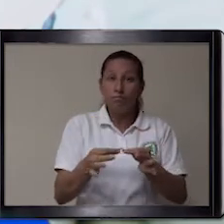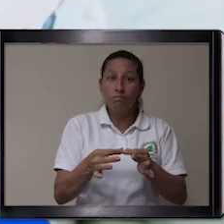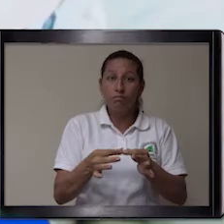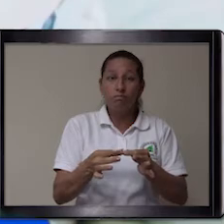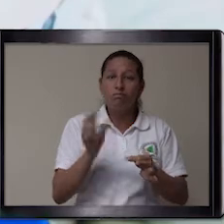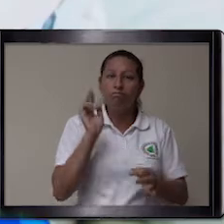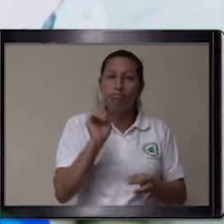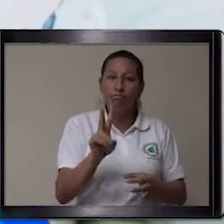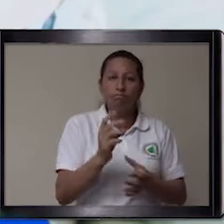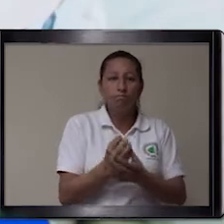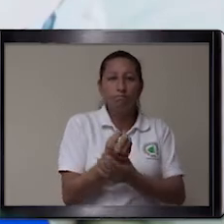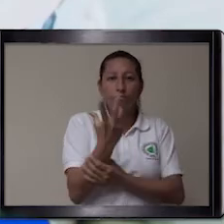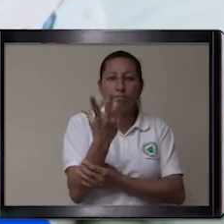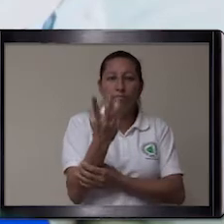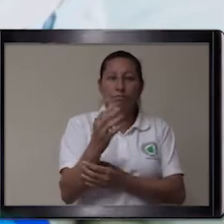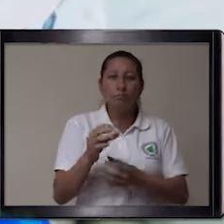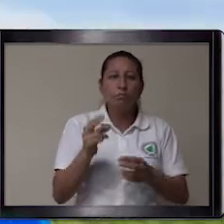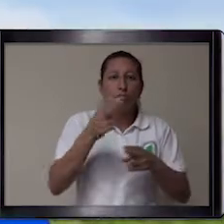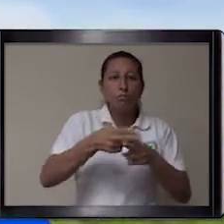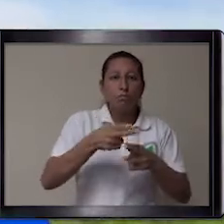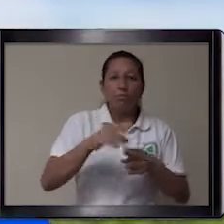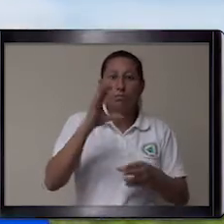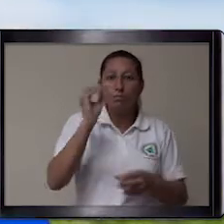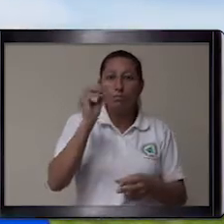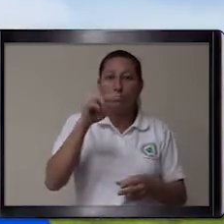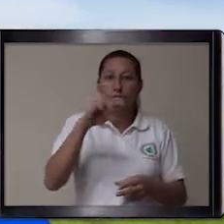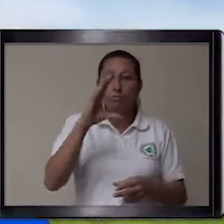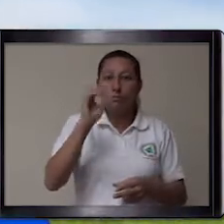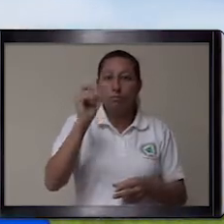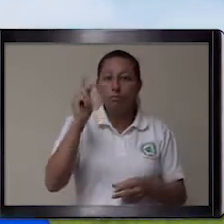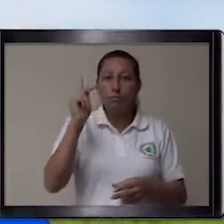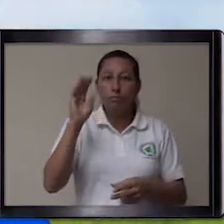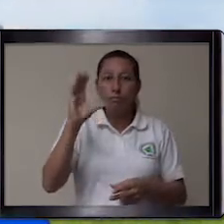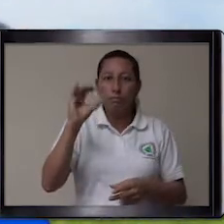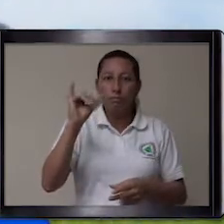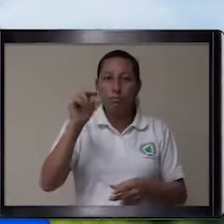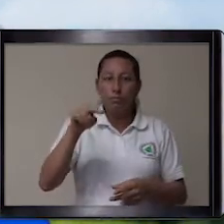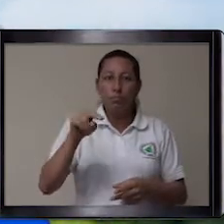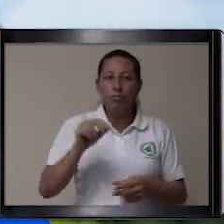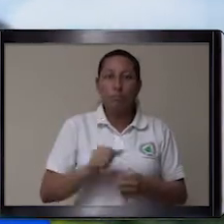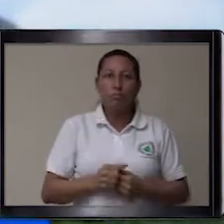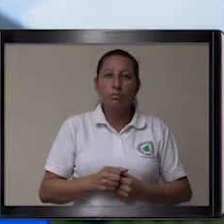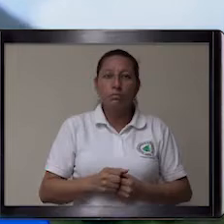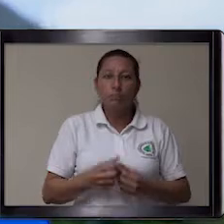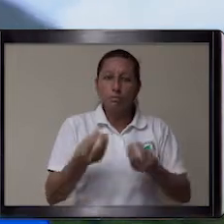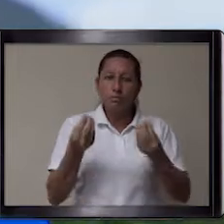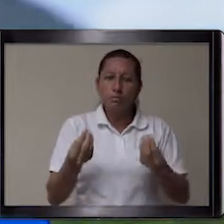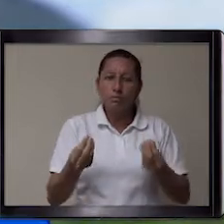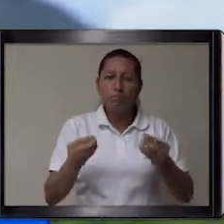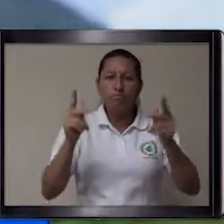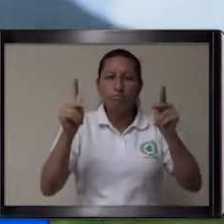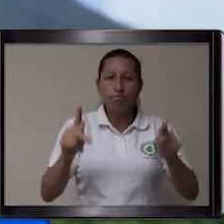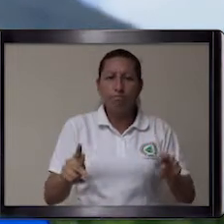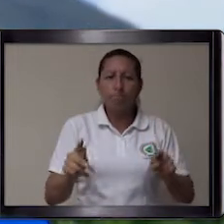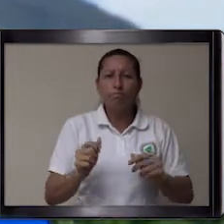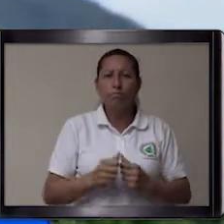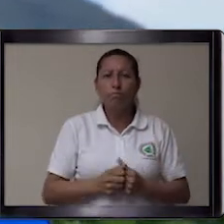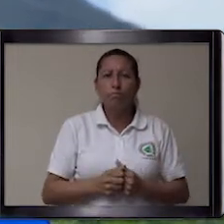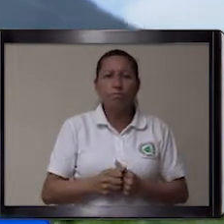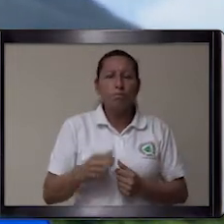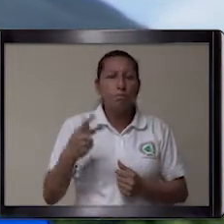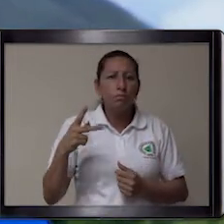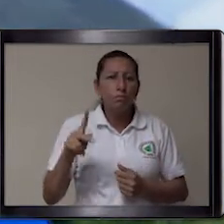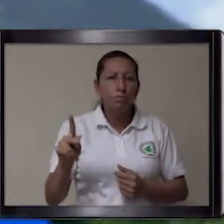vamos a concentrarnos en el Concepción, que es el que tiene mayor población,